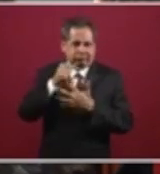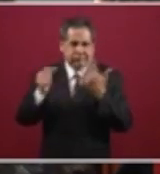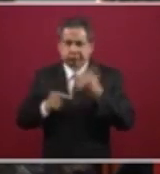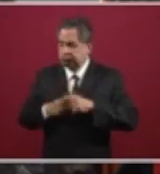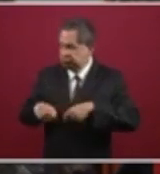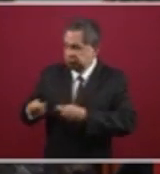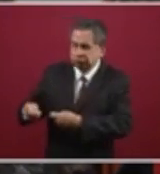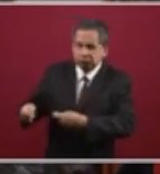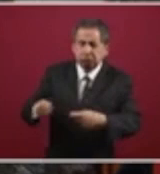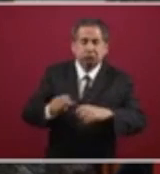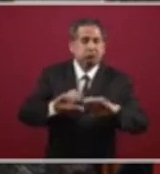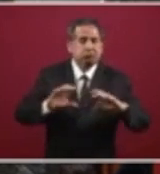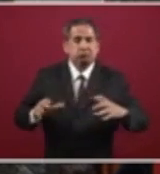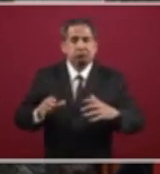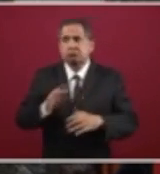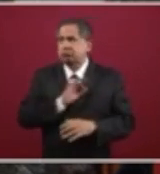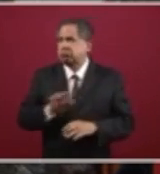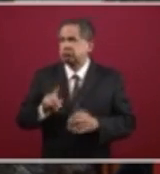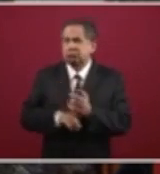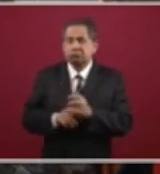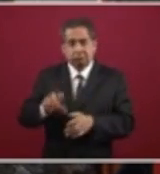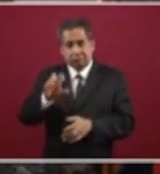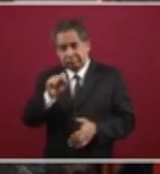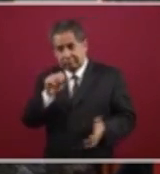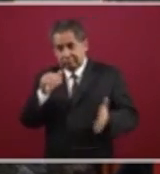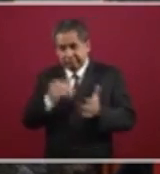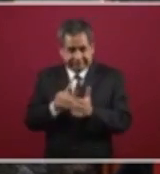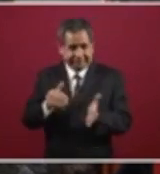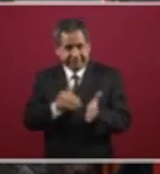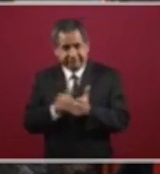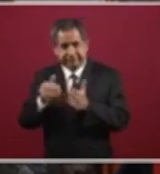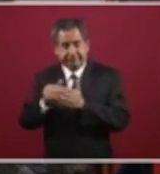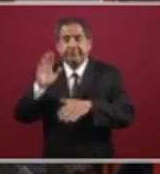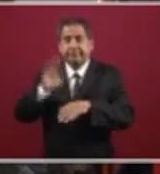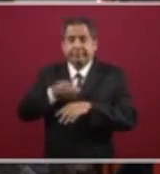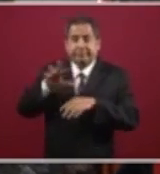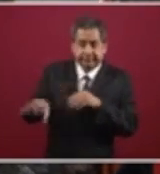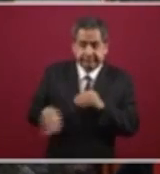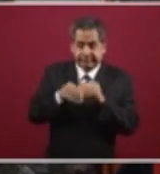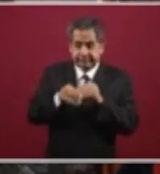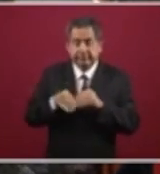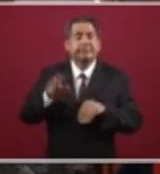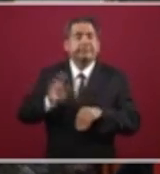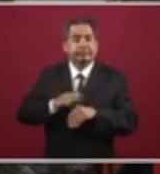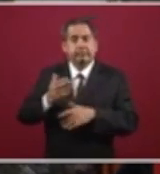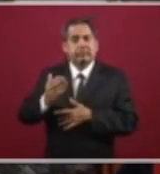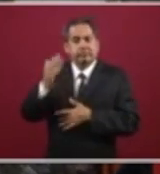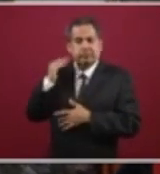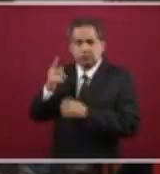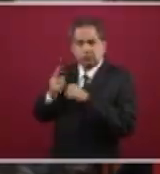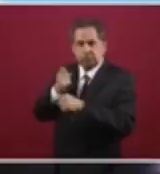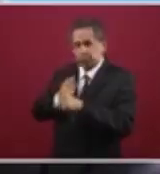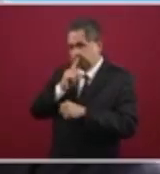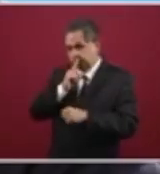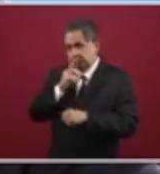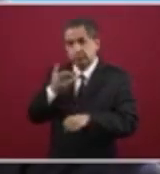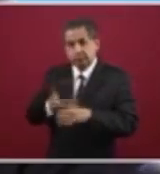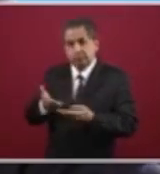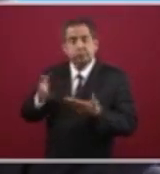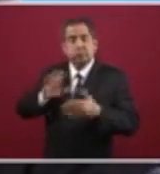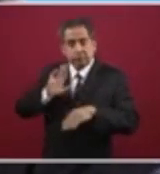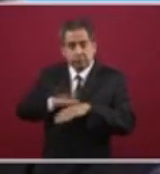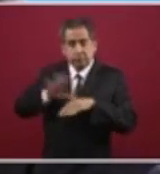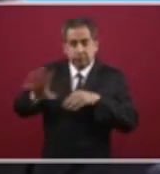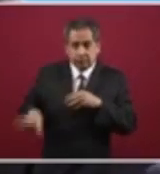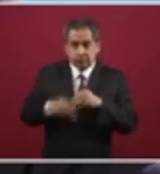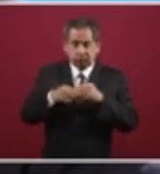los jóvenes. Son más de 60.000 millones de pesos adicionales a lo que el año pasado se recibió para